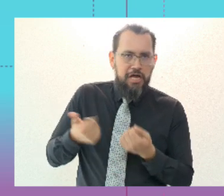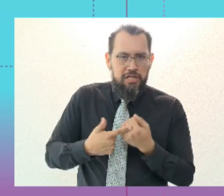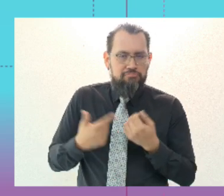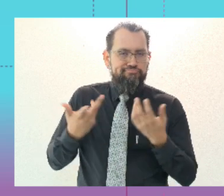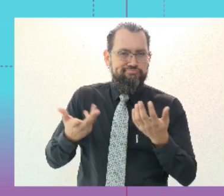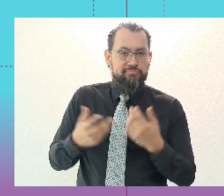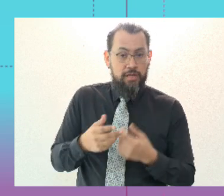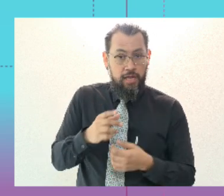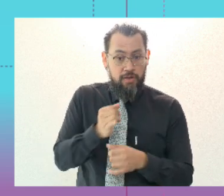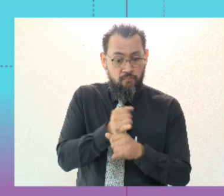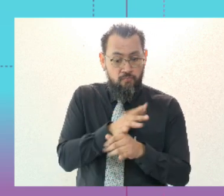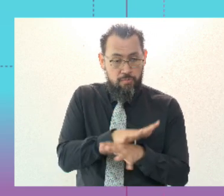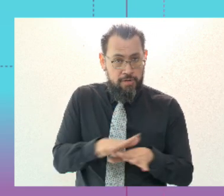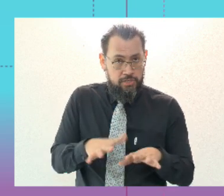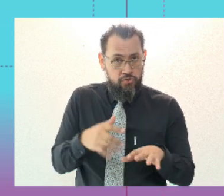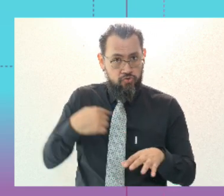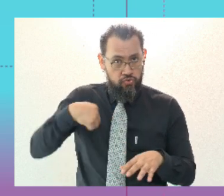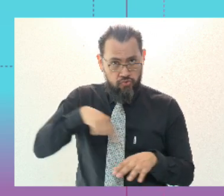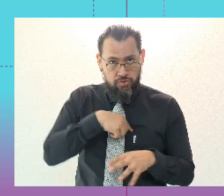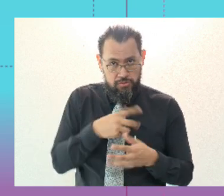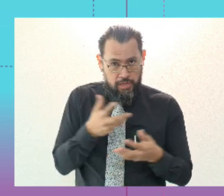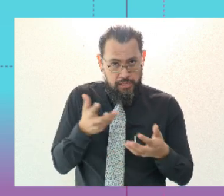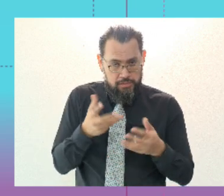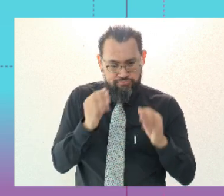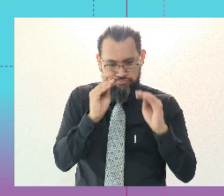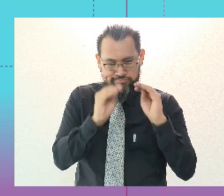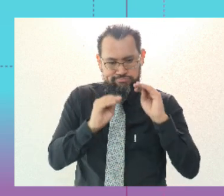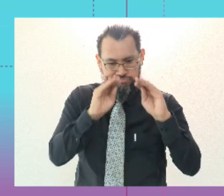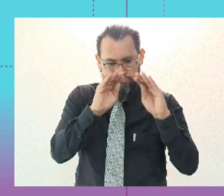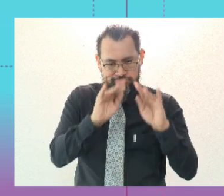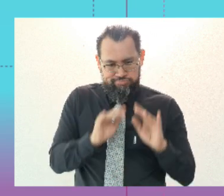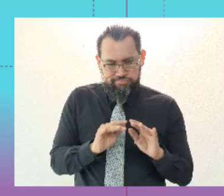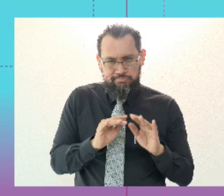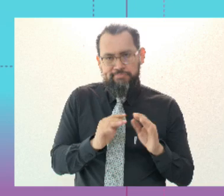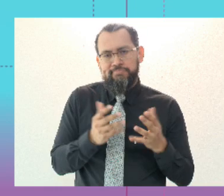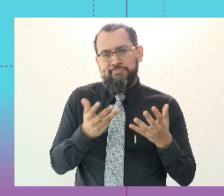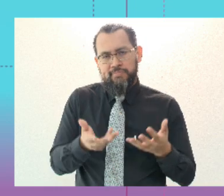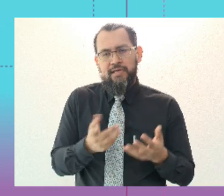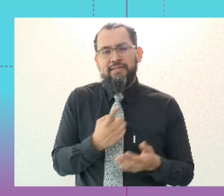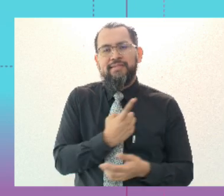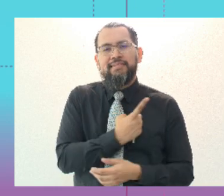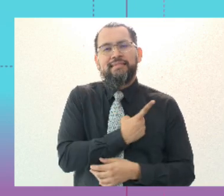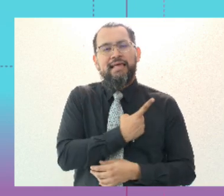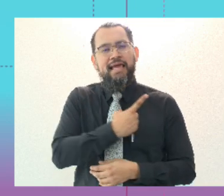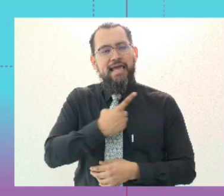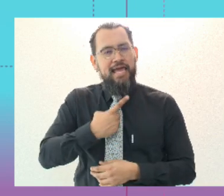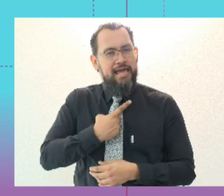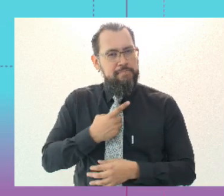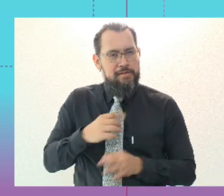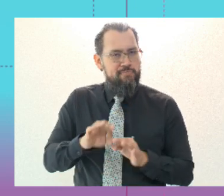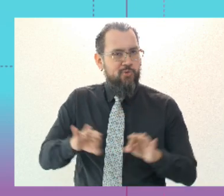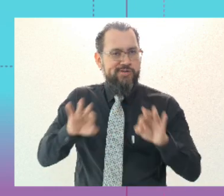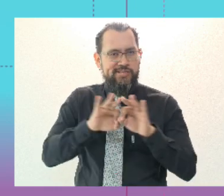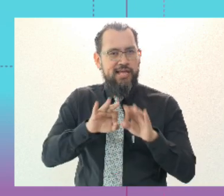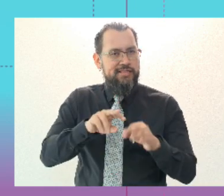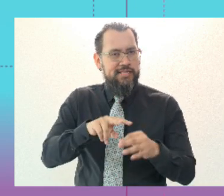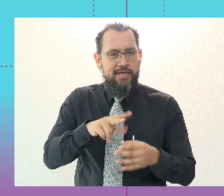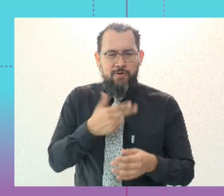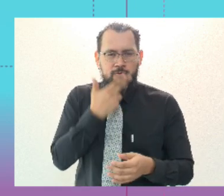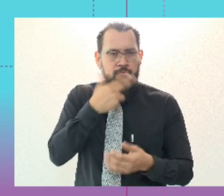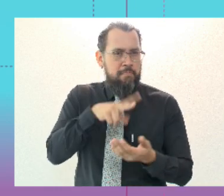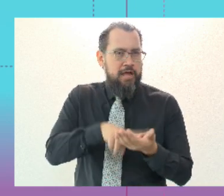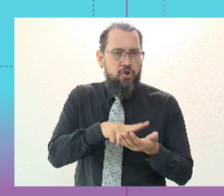la información que nosotros generamos realmente debe de ser información valiosa, que a nosotros nos